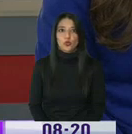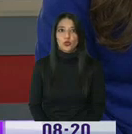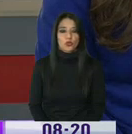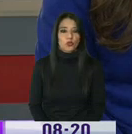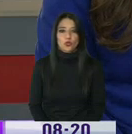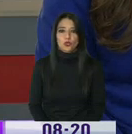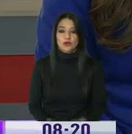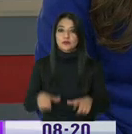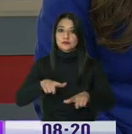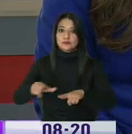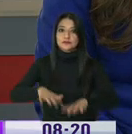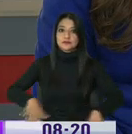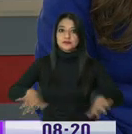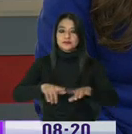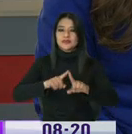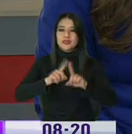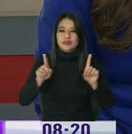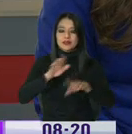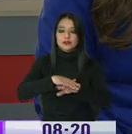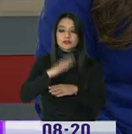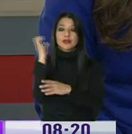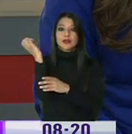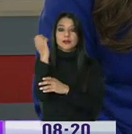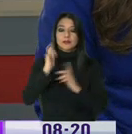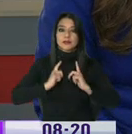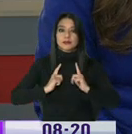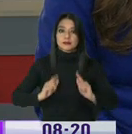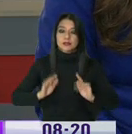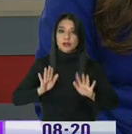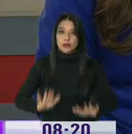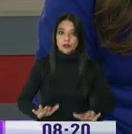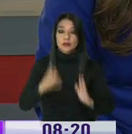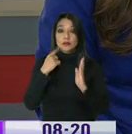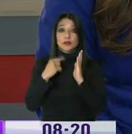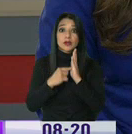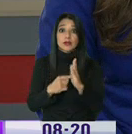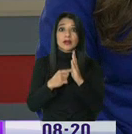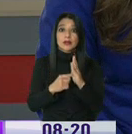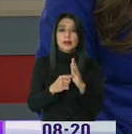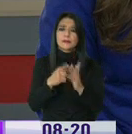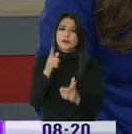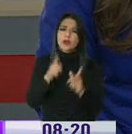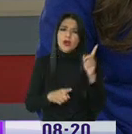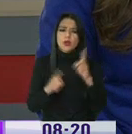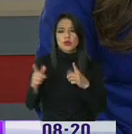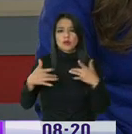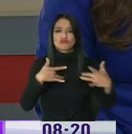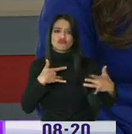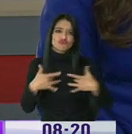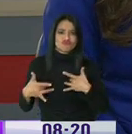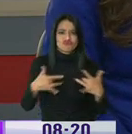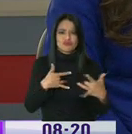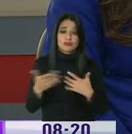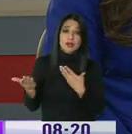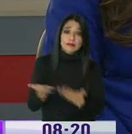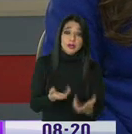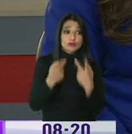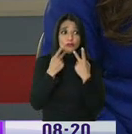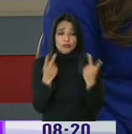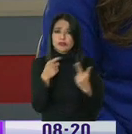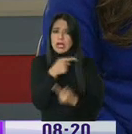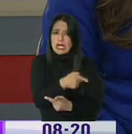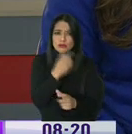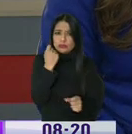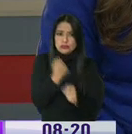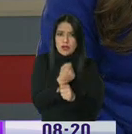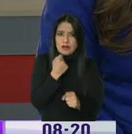Múltiples sectores son afectados por el estado de emergencia sanitaria, entre ellos el gremio de artistas que vive de presentaciones y eventos públicos que